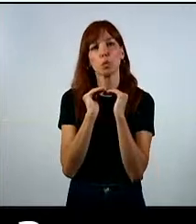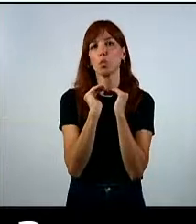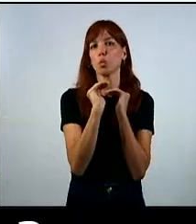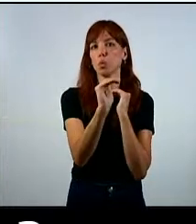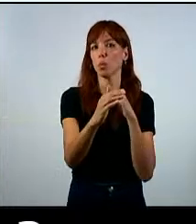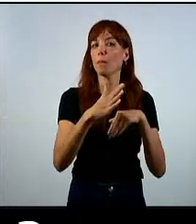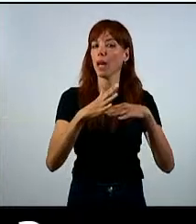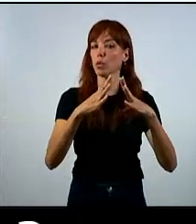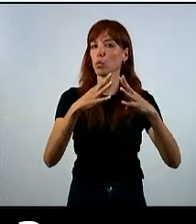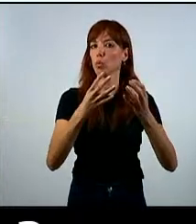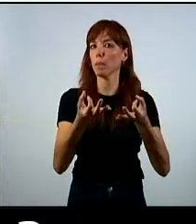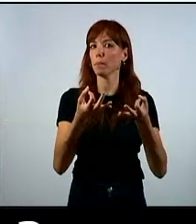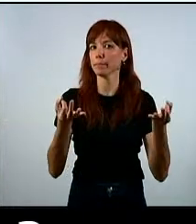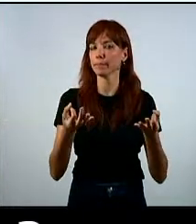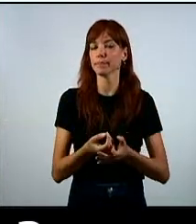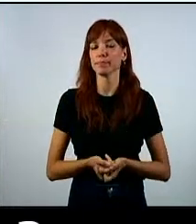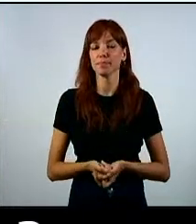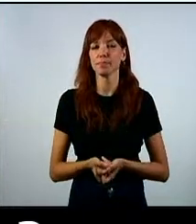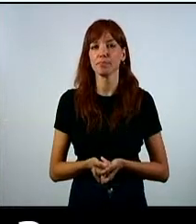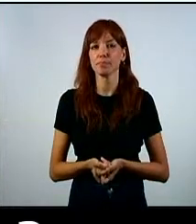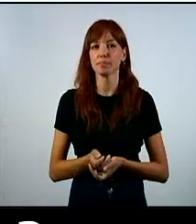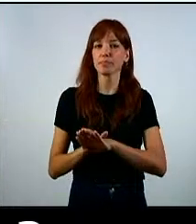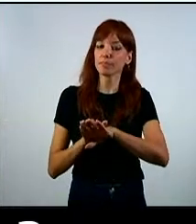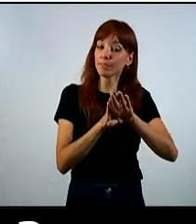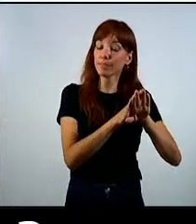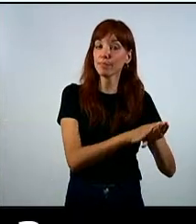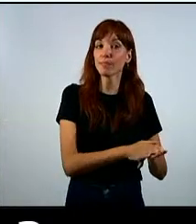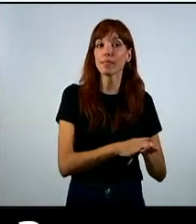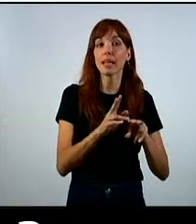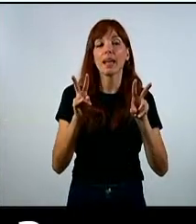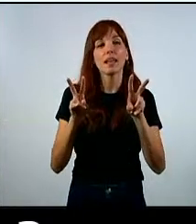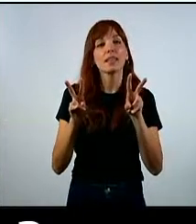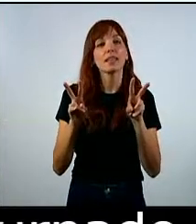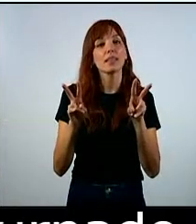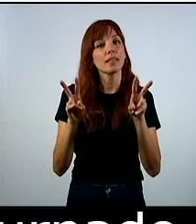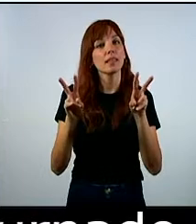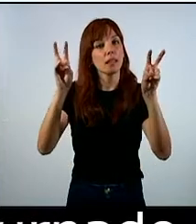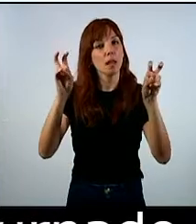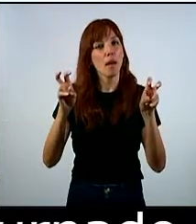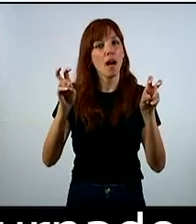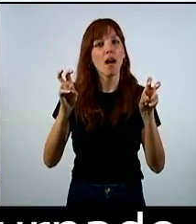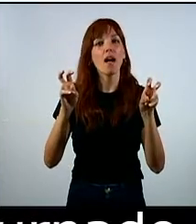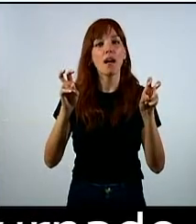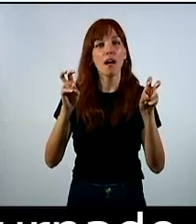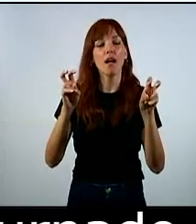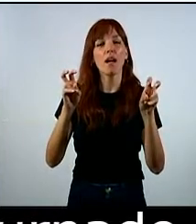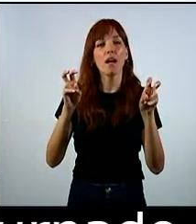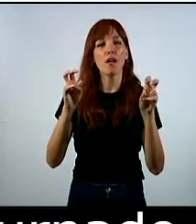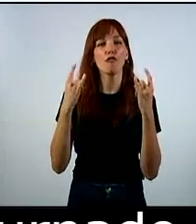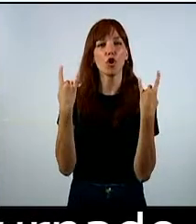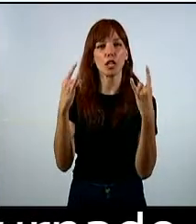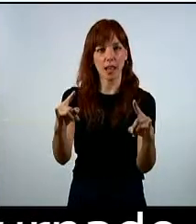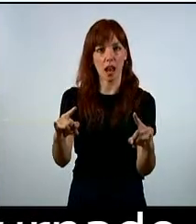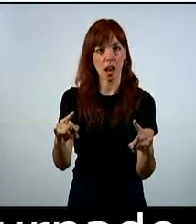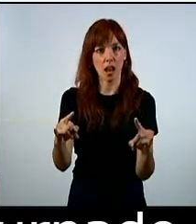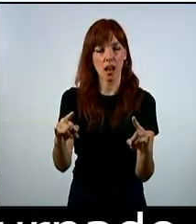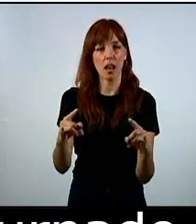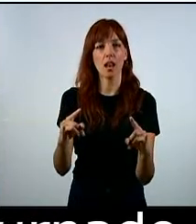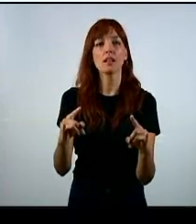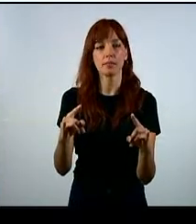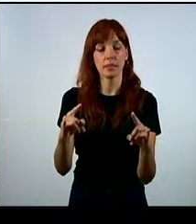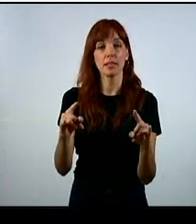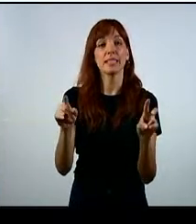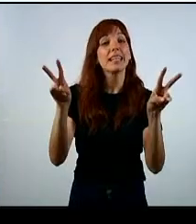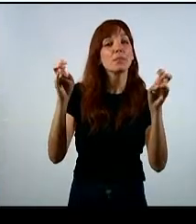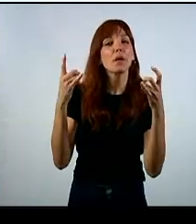funcionen. En materia ahora del tema de forestal, de la Consejería de